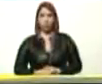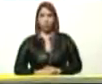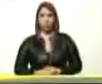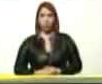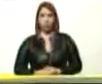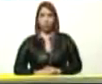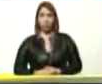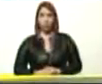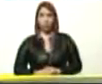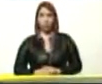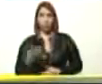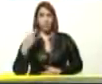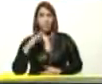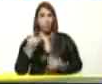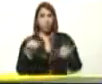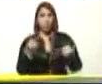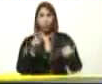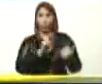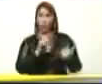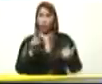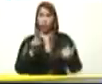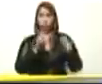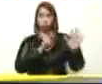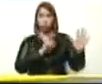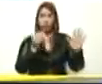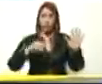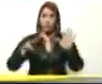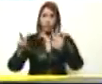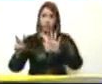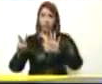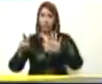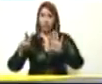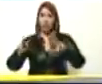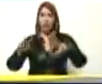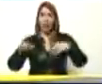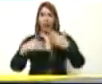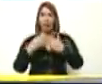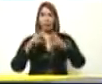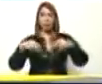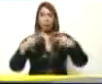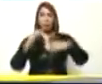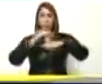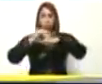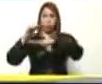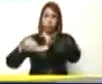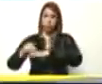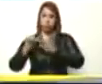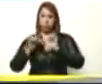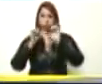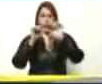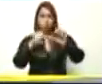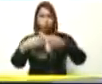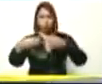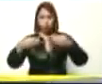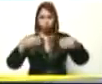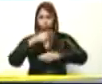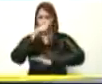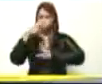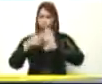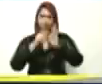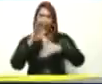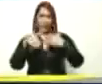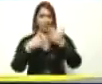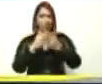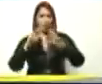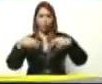así que por ahora no va haber siete más siete hasta nuevo aviso. Vamos a seguir con flexibilización general hasta